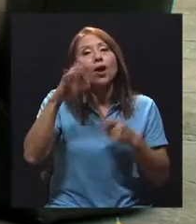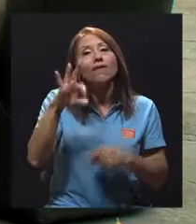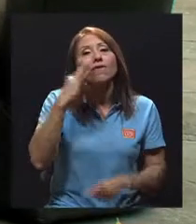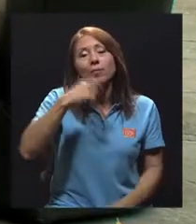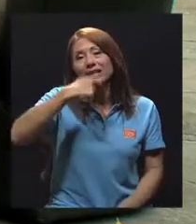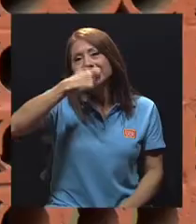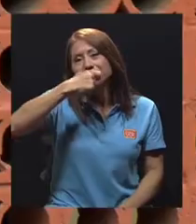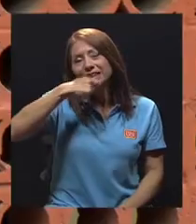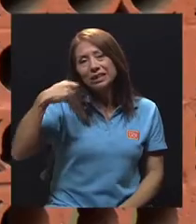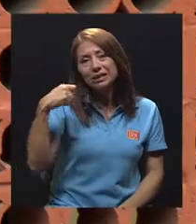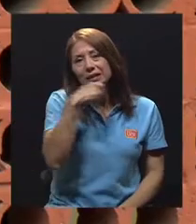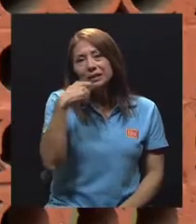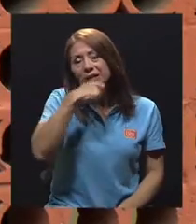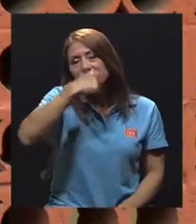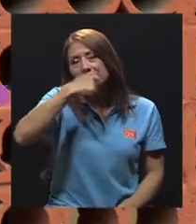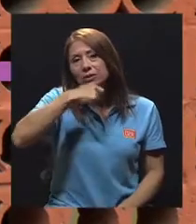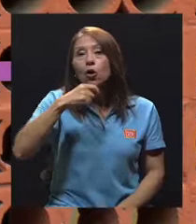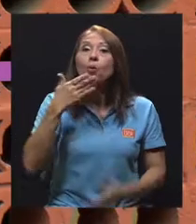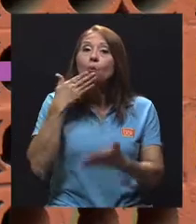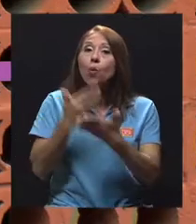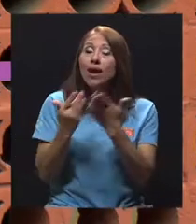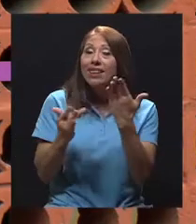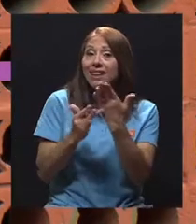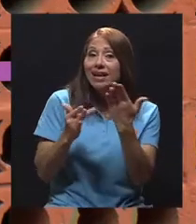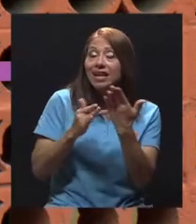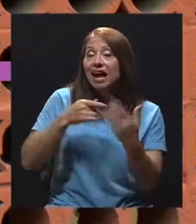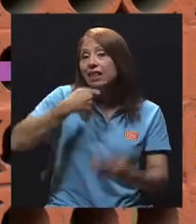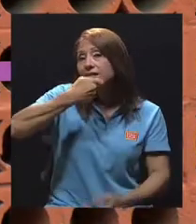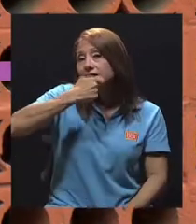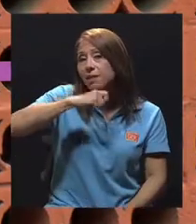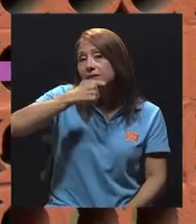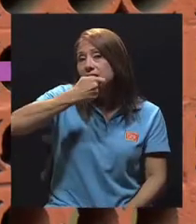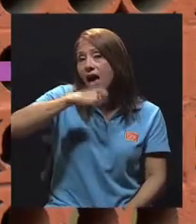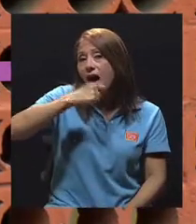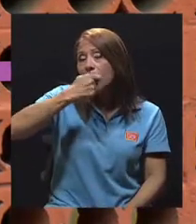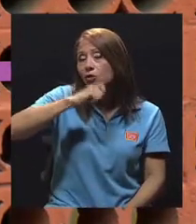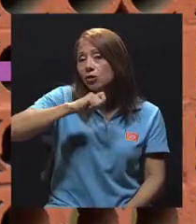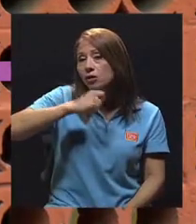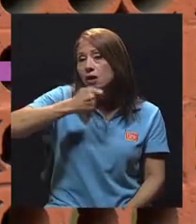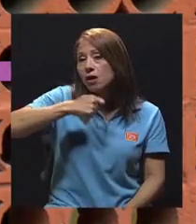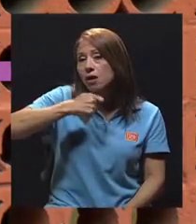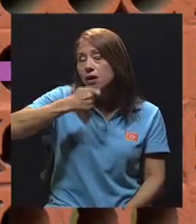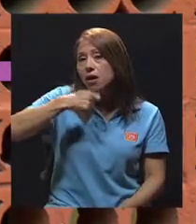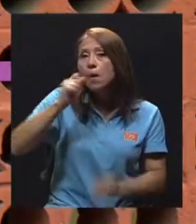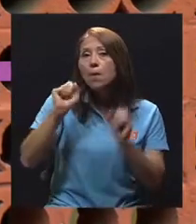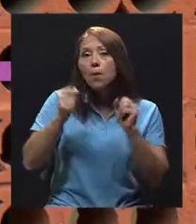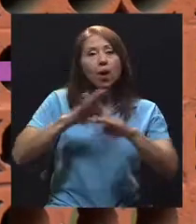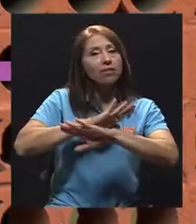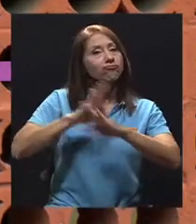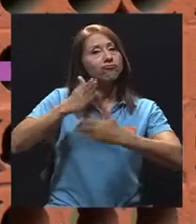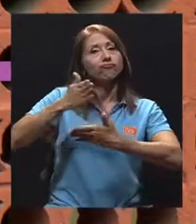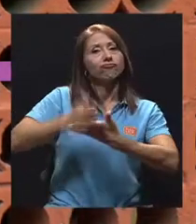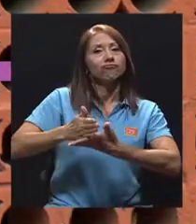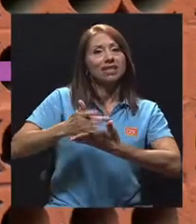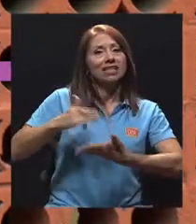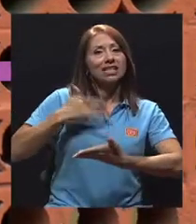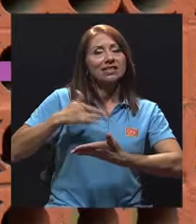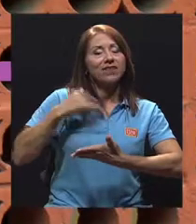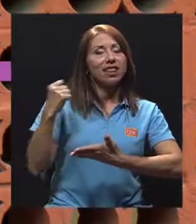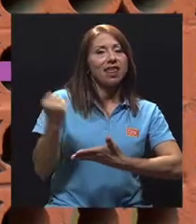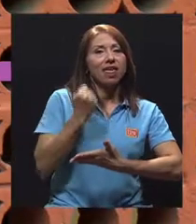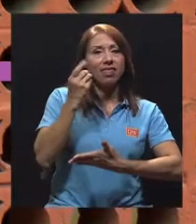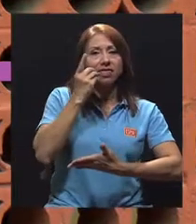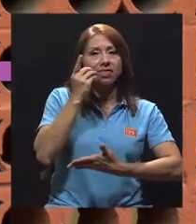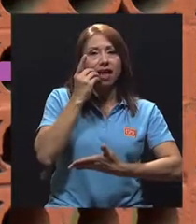a los dentistas. Una buena técnica de cepillado podría eliminar completamente la hipersensibilidad dental. Hay gente